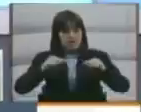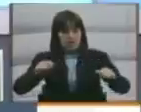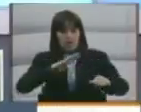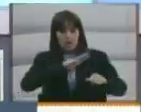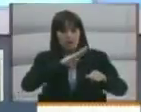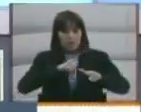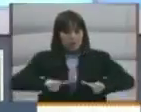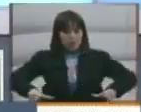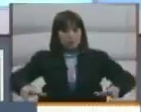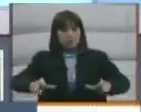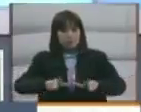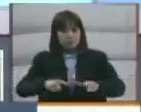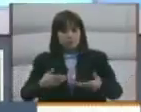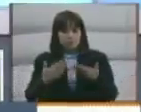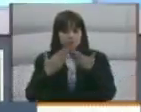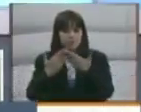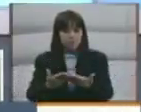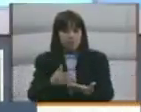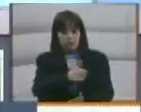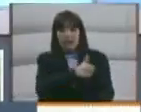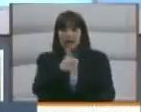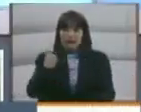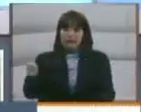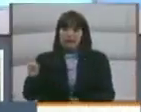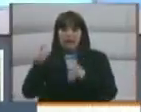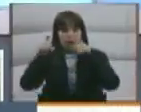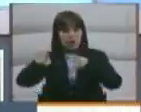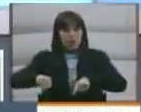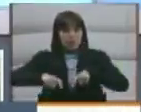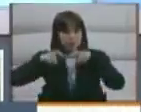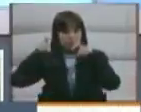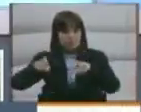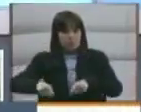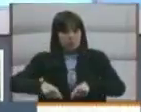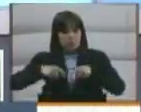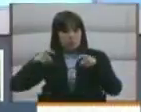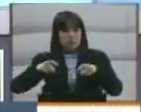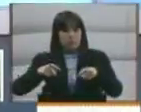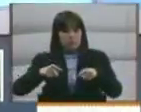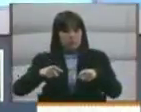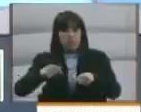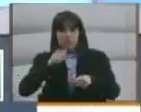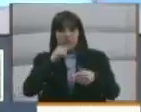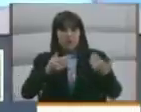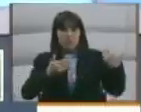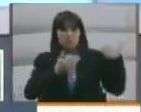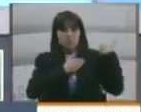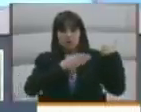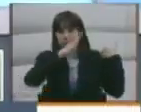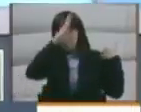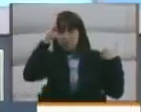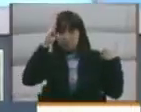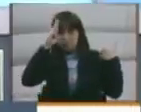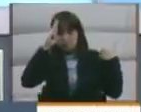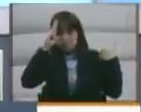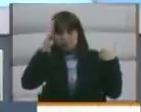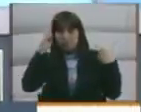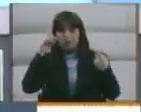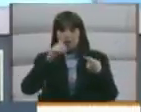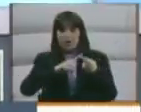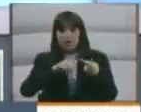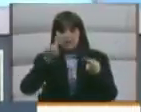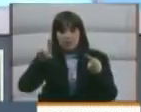manos de su presidente Diosdado Cabello, pero también de la vicepresidenta